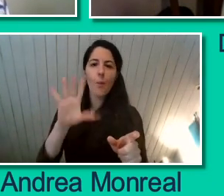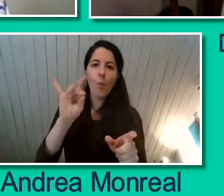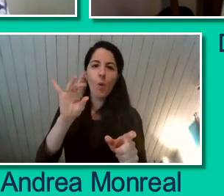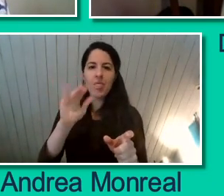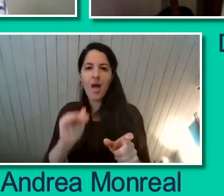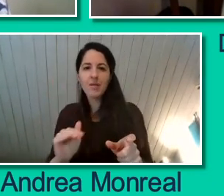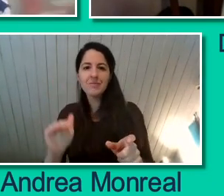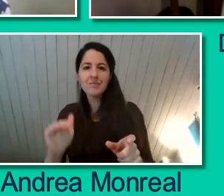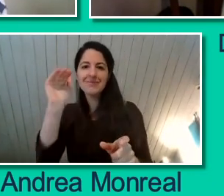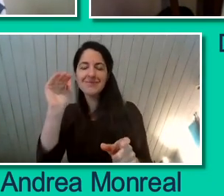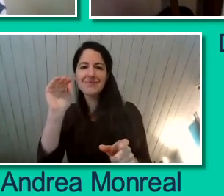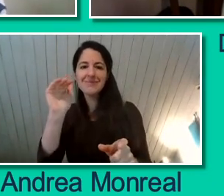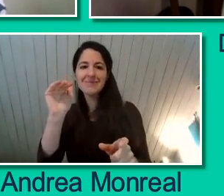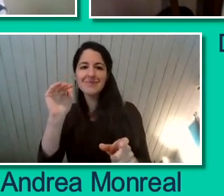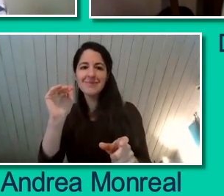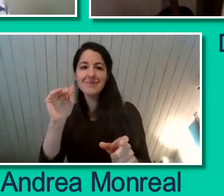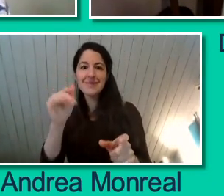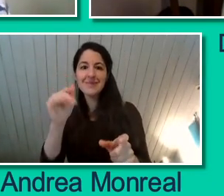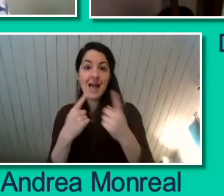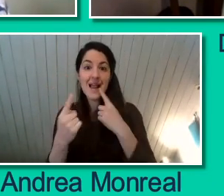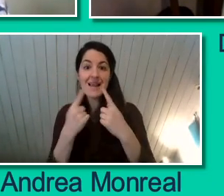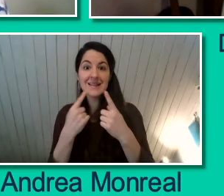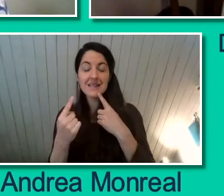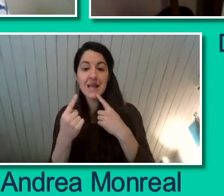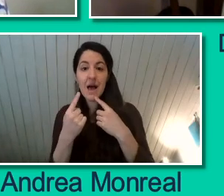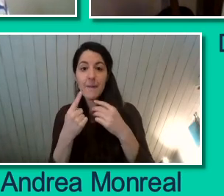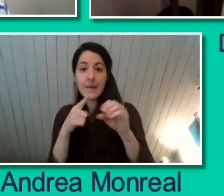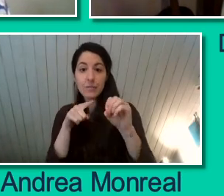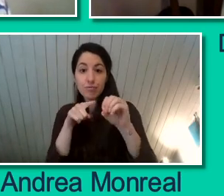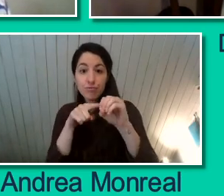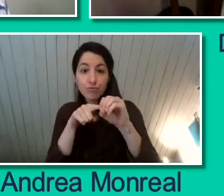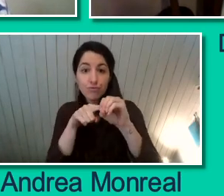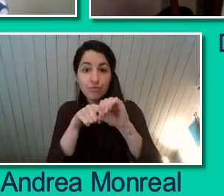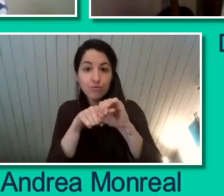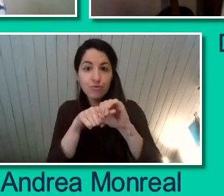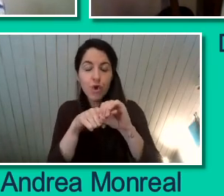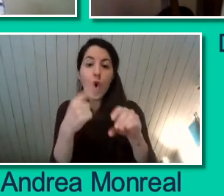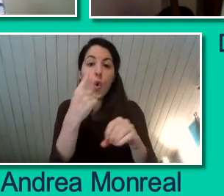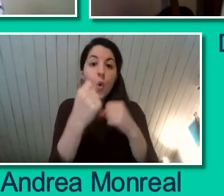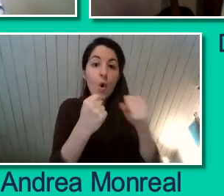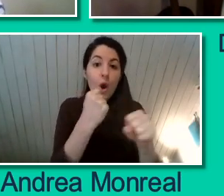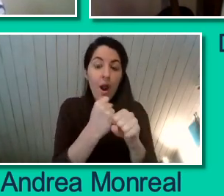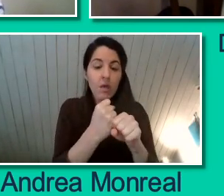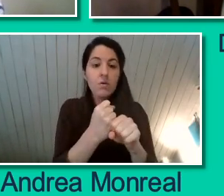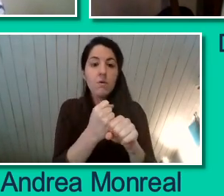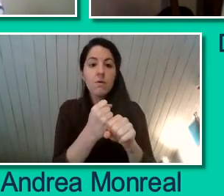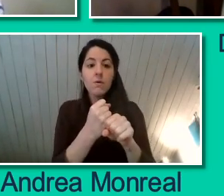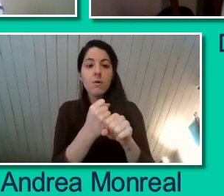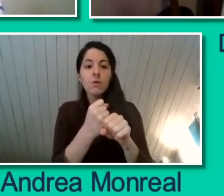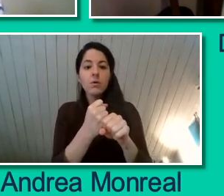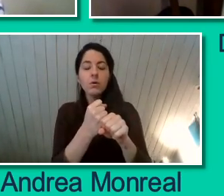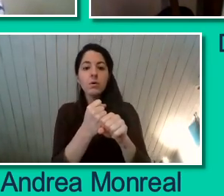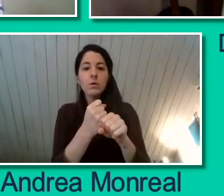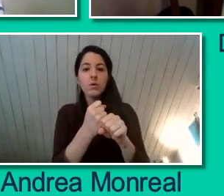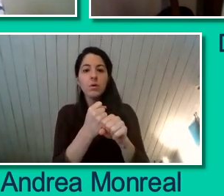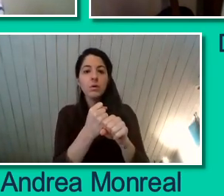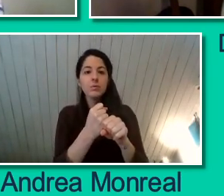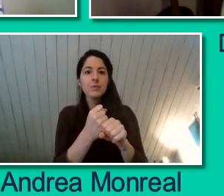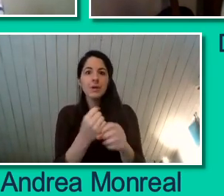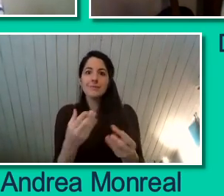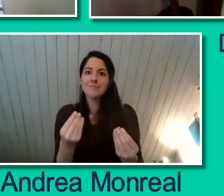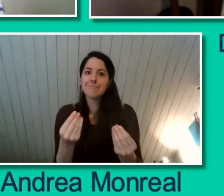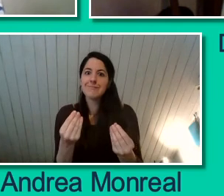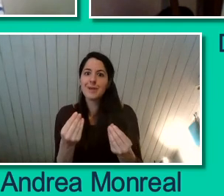examen es el ideal que se puede hacer una vez al año, que tienen un poco ese temor de qué es lo que va